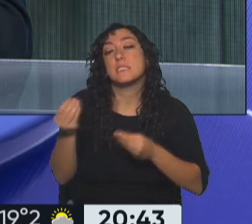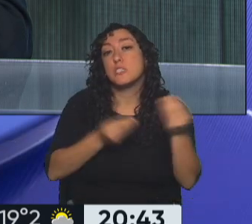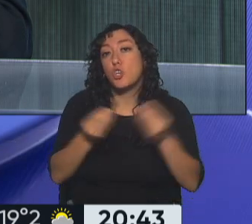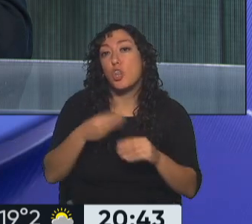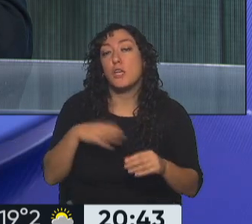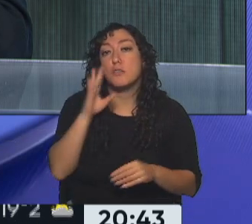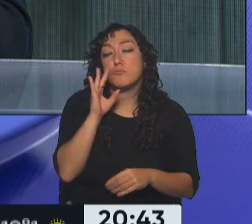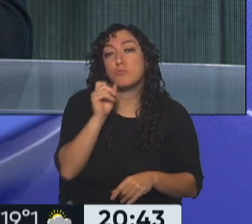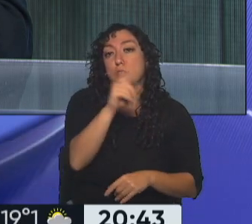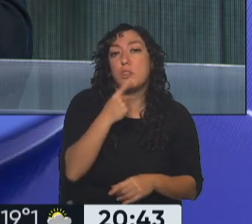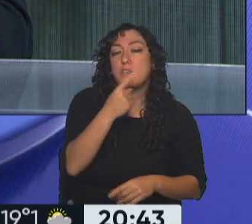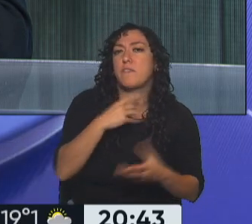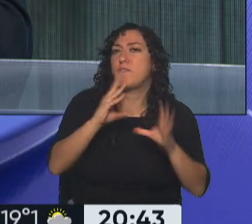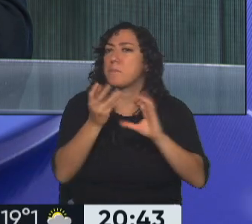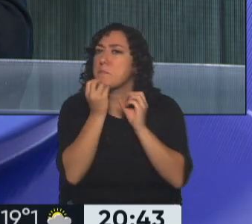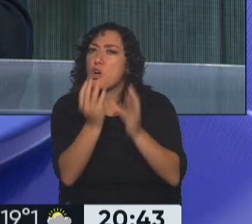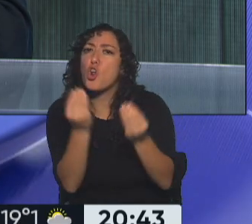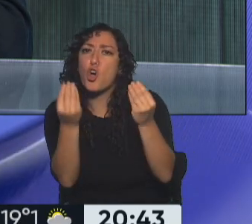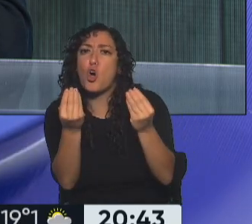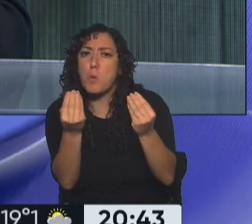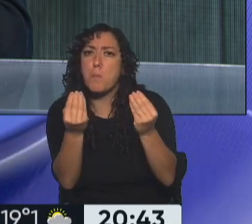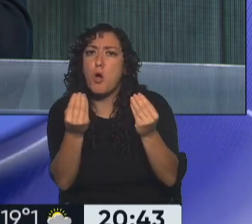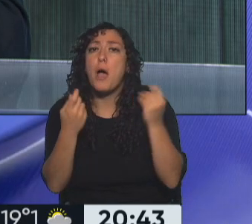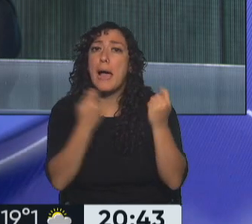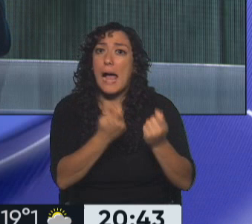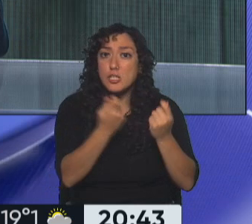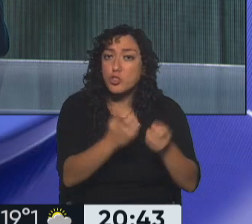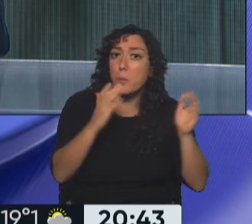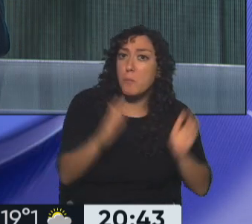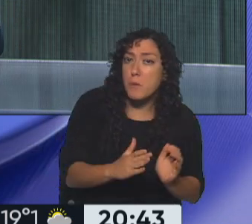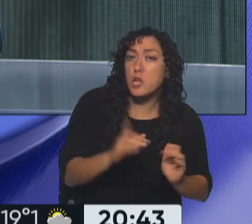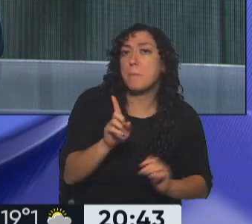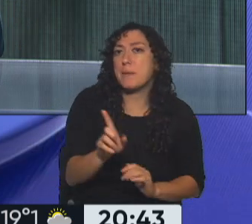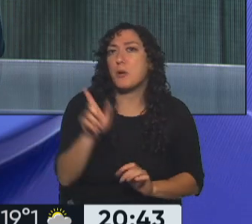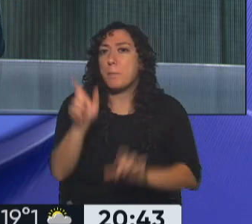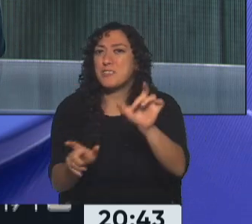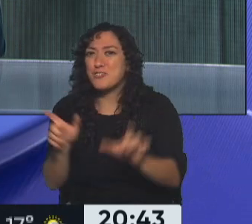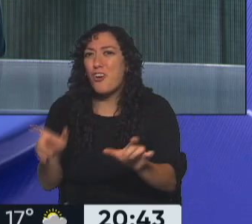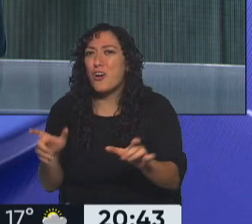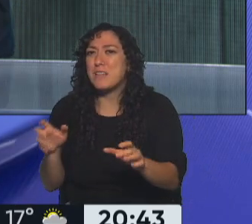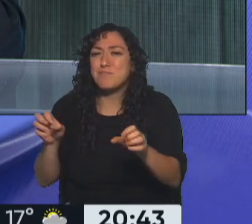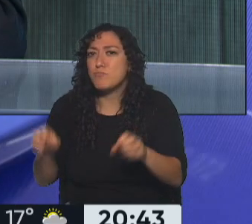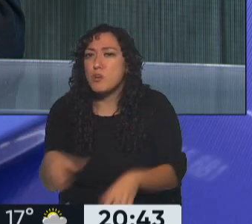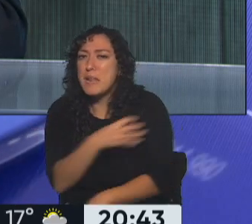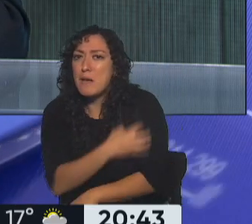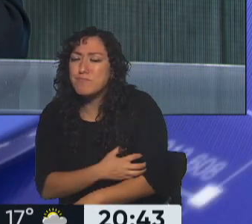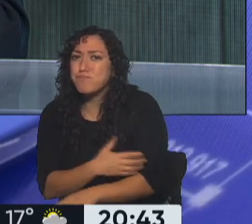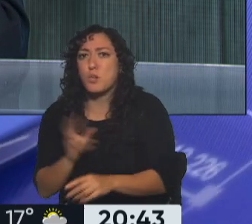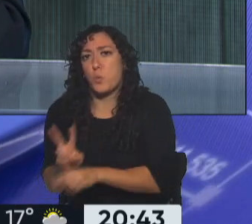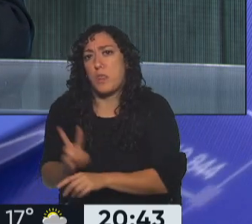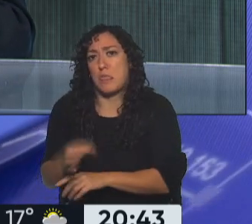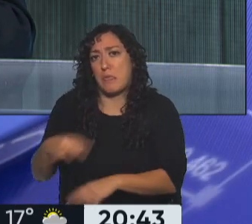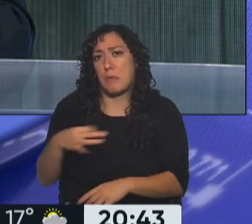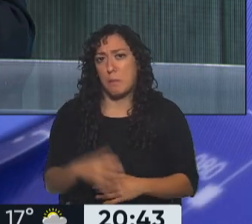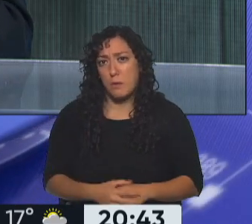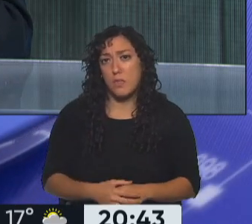es cómo mejoraste. Estás bajando el gasto, pero tenés que cuidar a los sectores vulnerables, que esta es una constante en